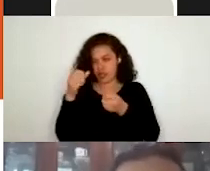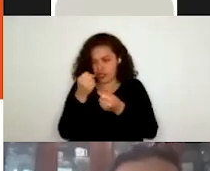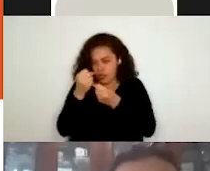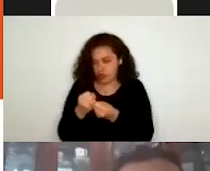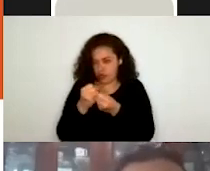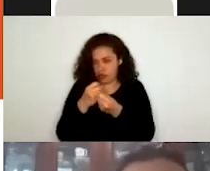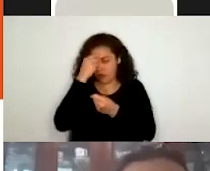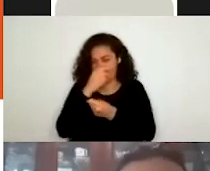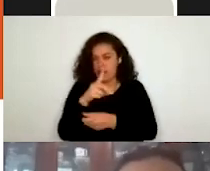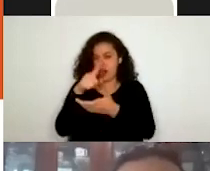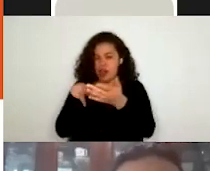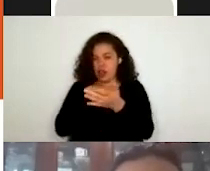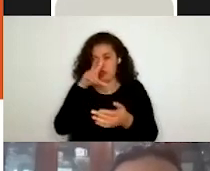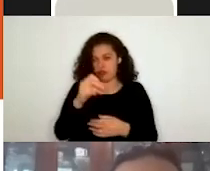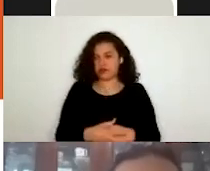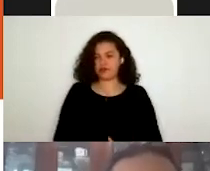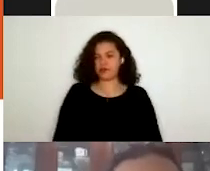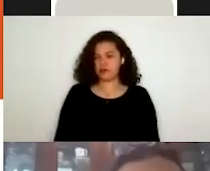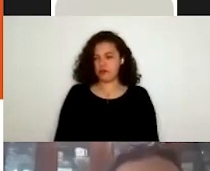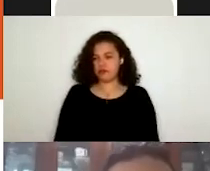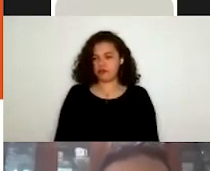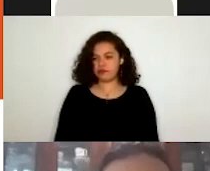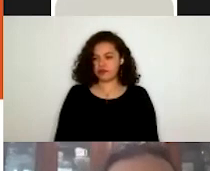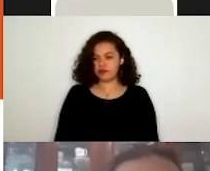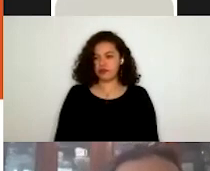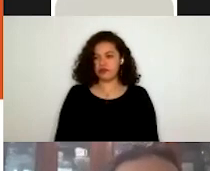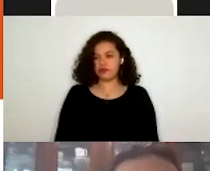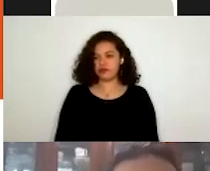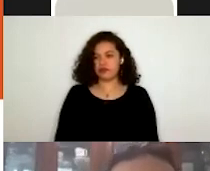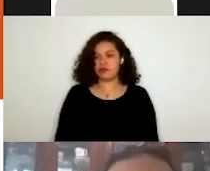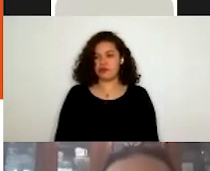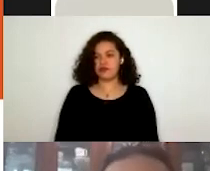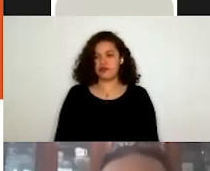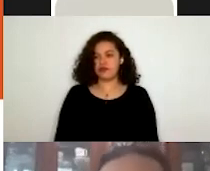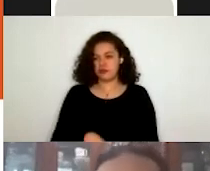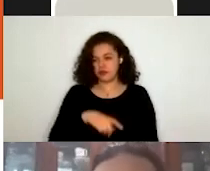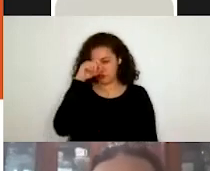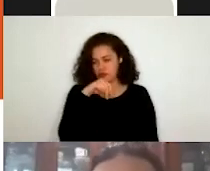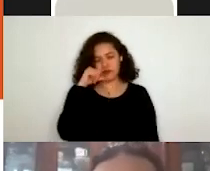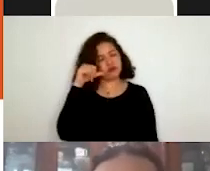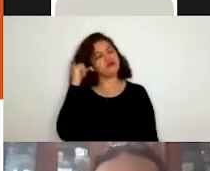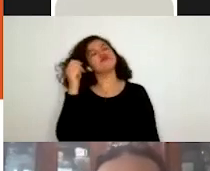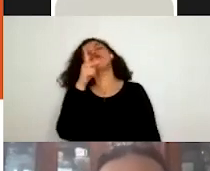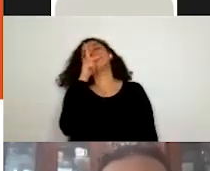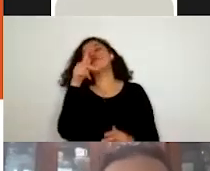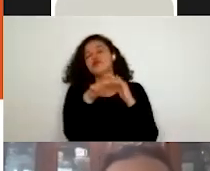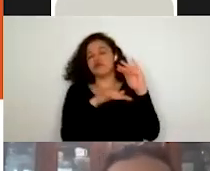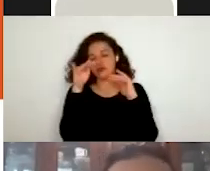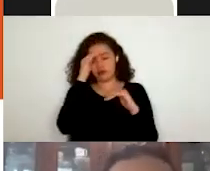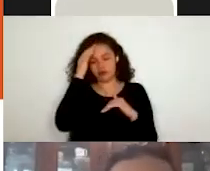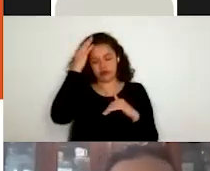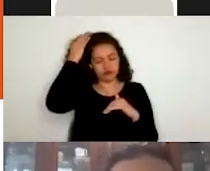Hasta ahí todo bien. Y el día de ayer nos quedamos revisando los términos de referencia